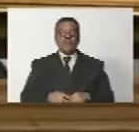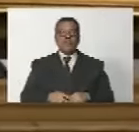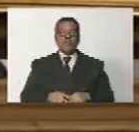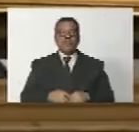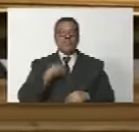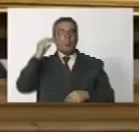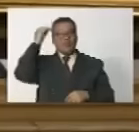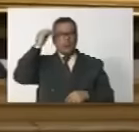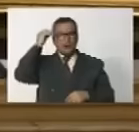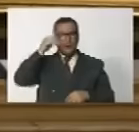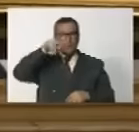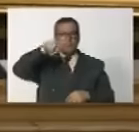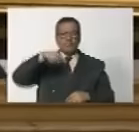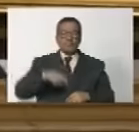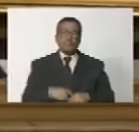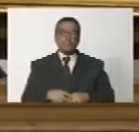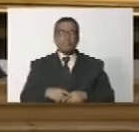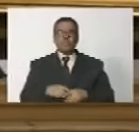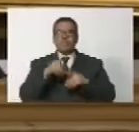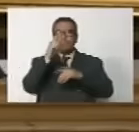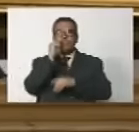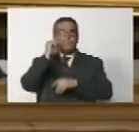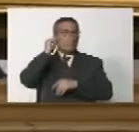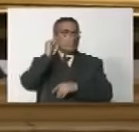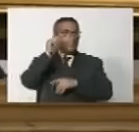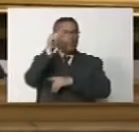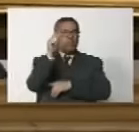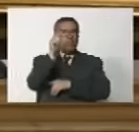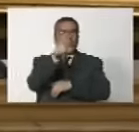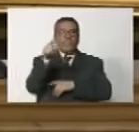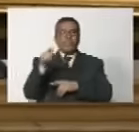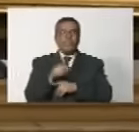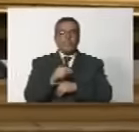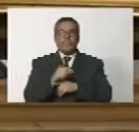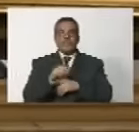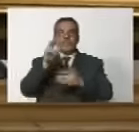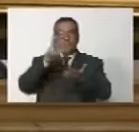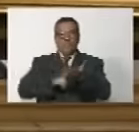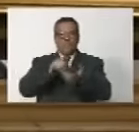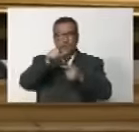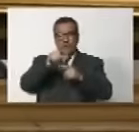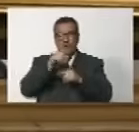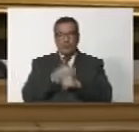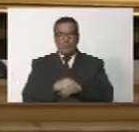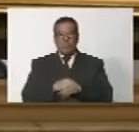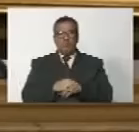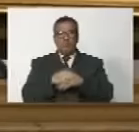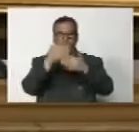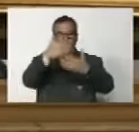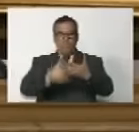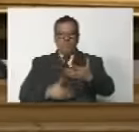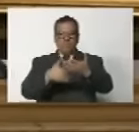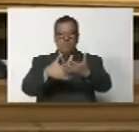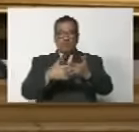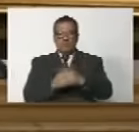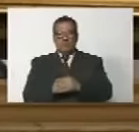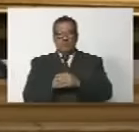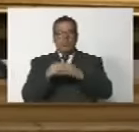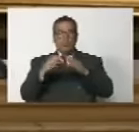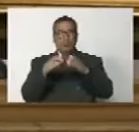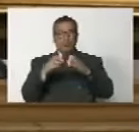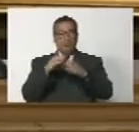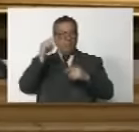En consideración, las honorables diputadas y los honorables diputados que estén a favor de aprobar la acta de la